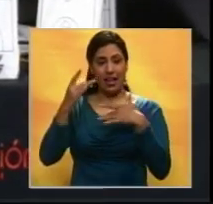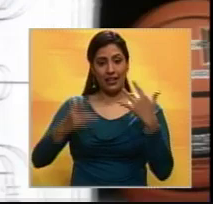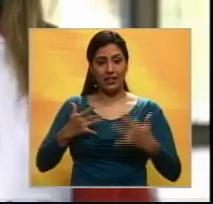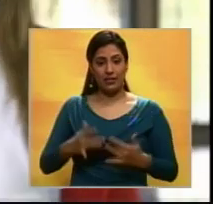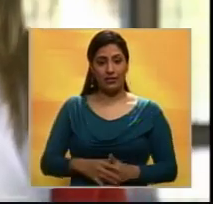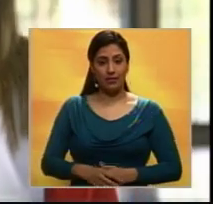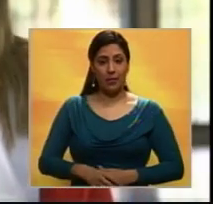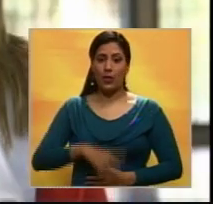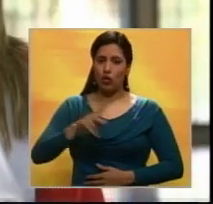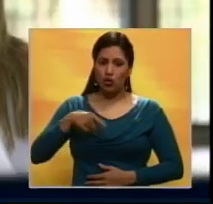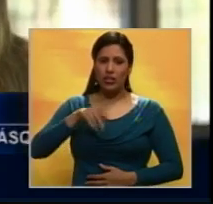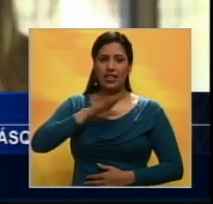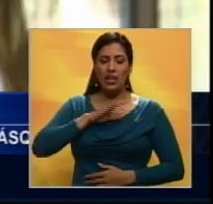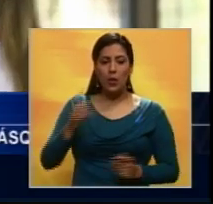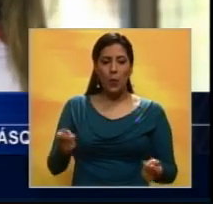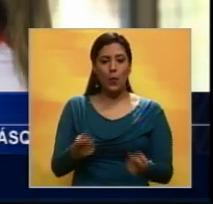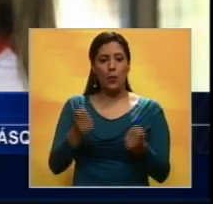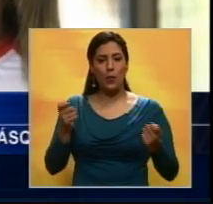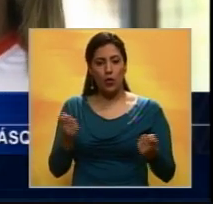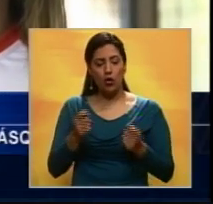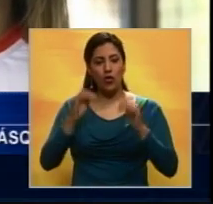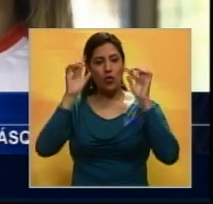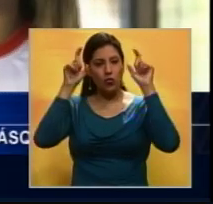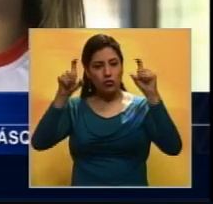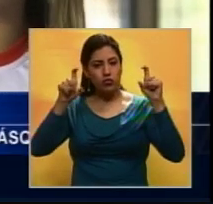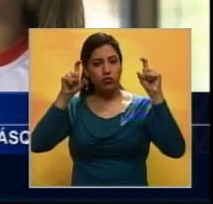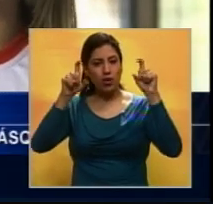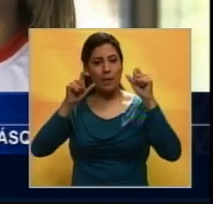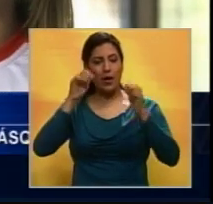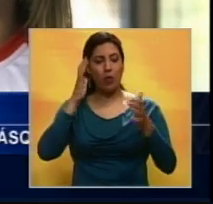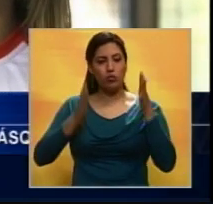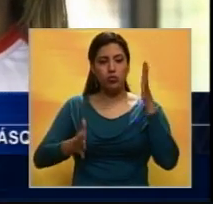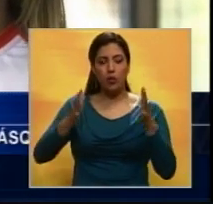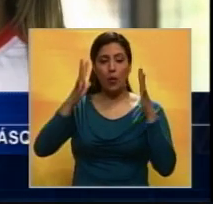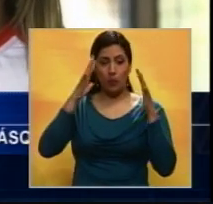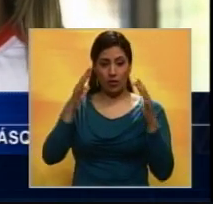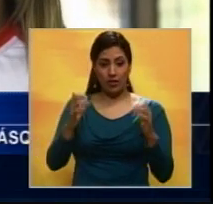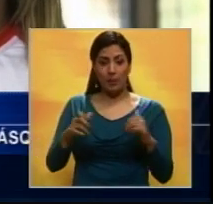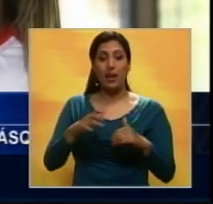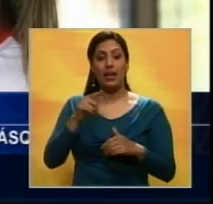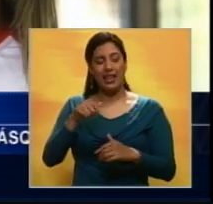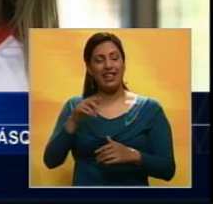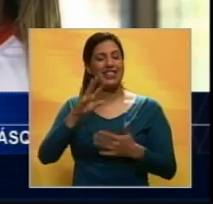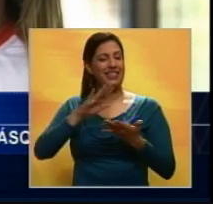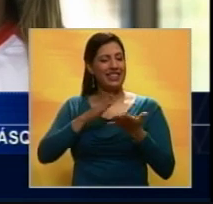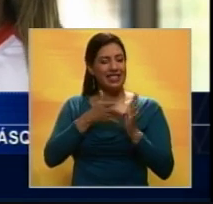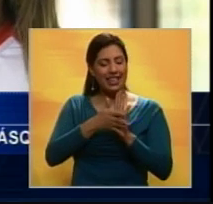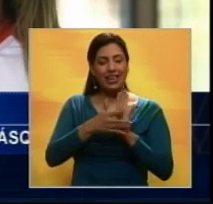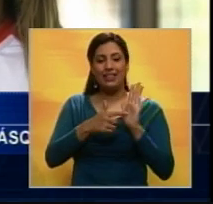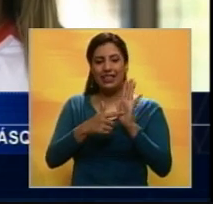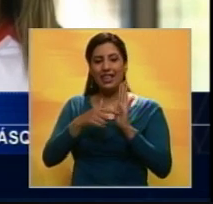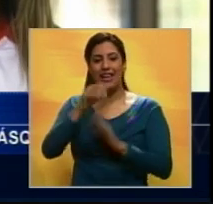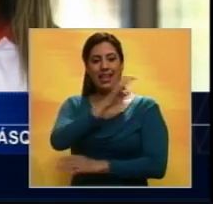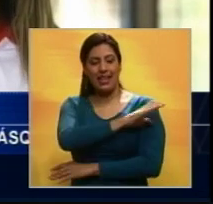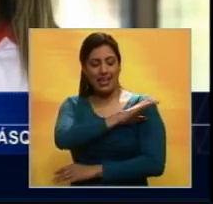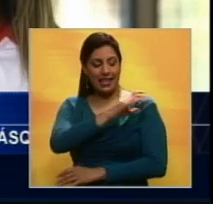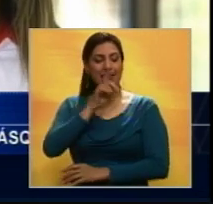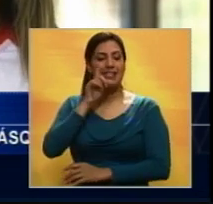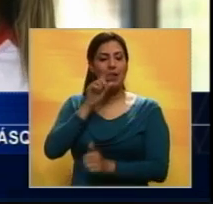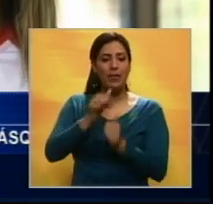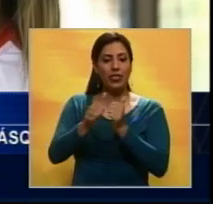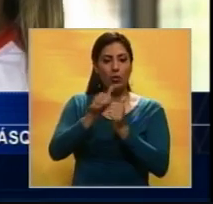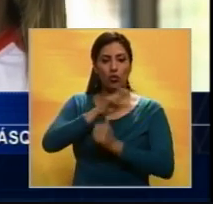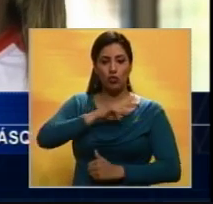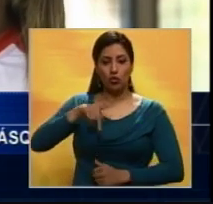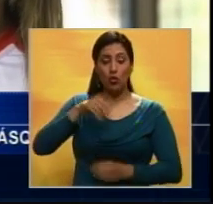actividad. Nosotros tenemos un programa de formación de atletas también y este está reflejado en las clínicas deportivas que